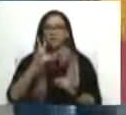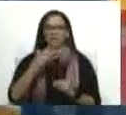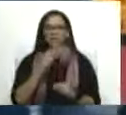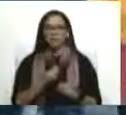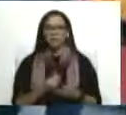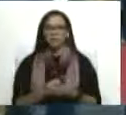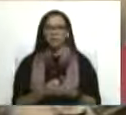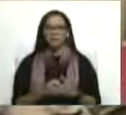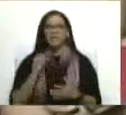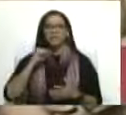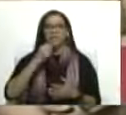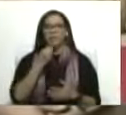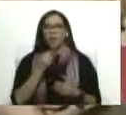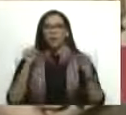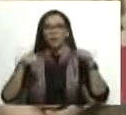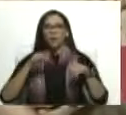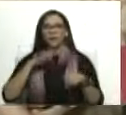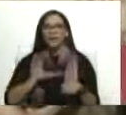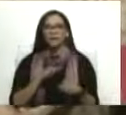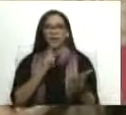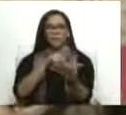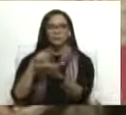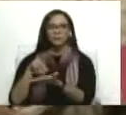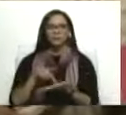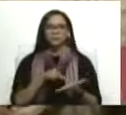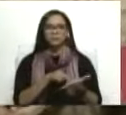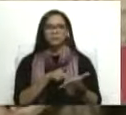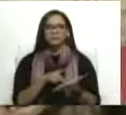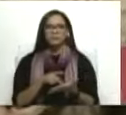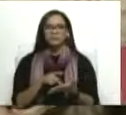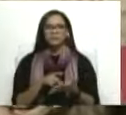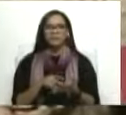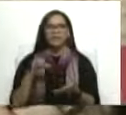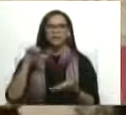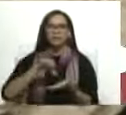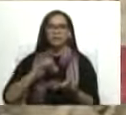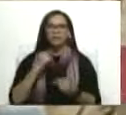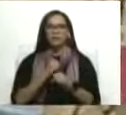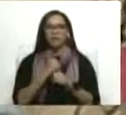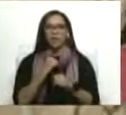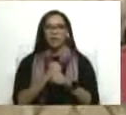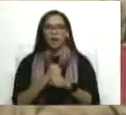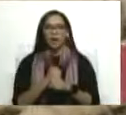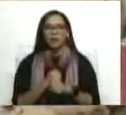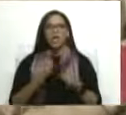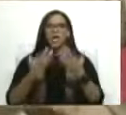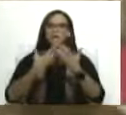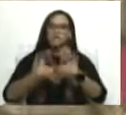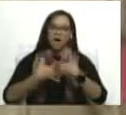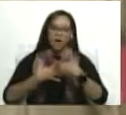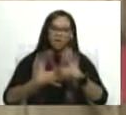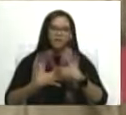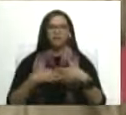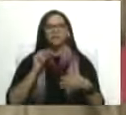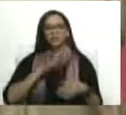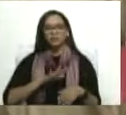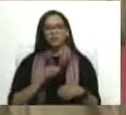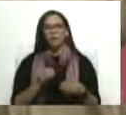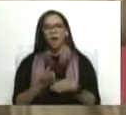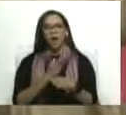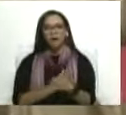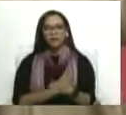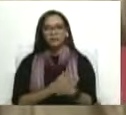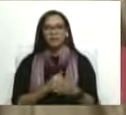diciembre. Sí, bueno, hoy estamos desplegados en centros de trabajo, en fábricas. Estuvimos antes